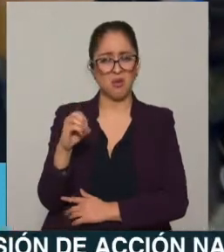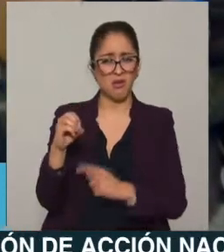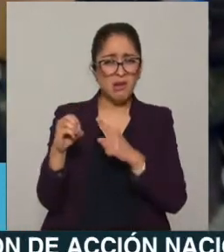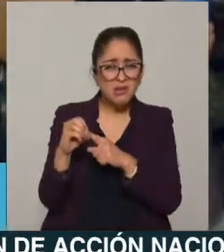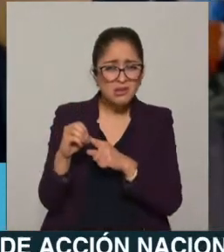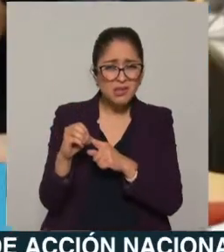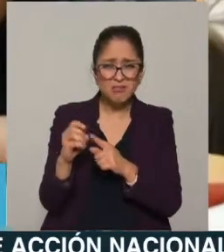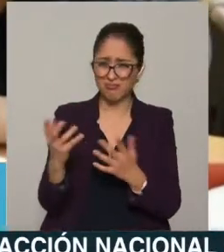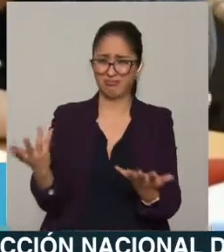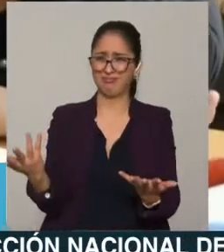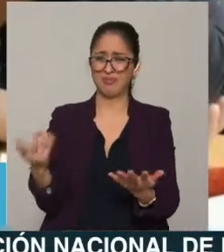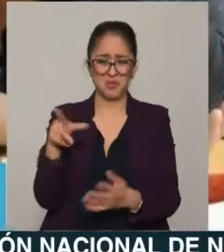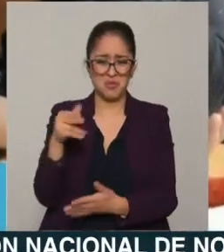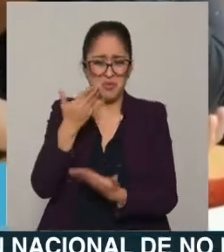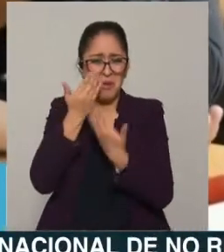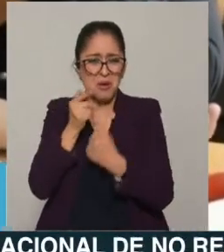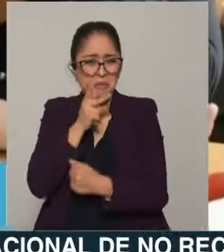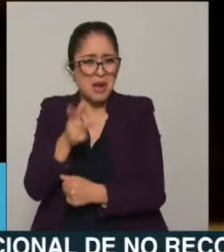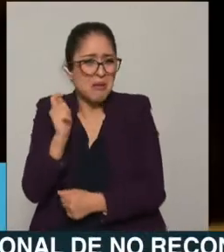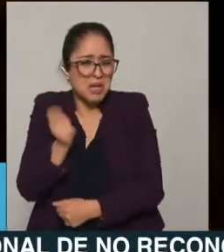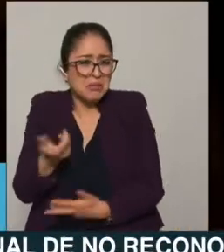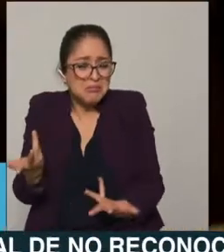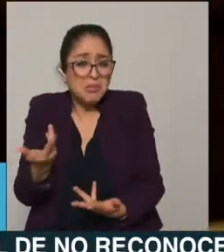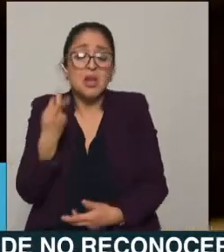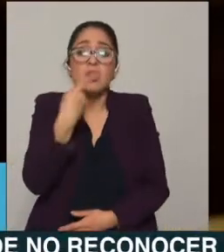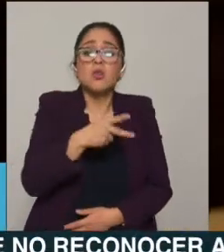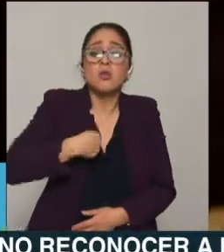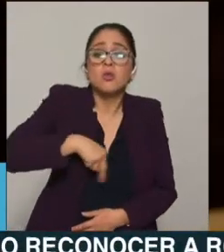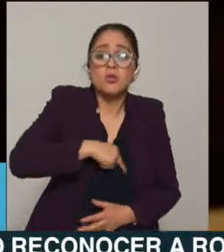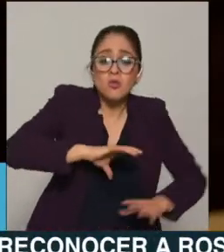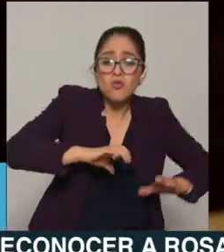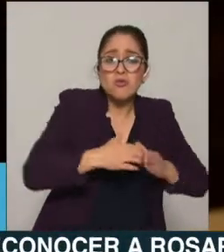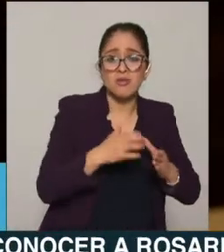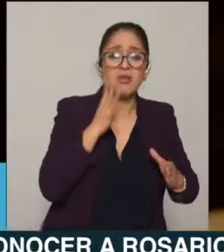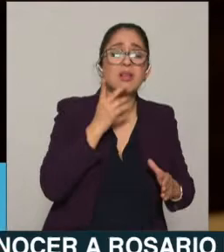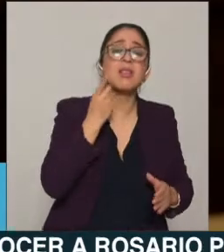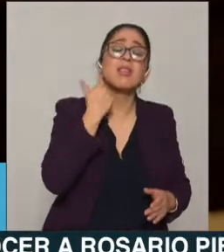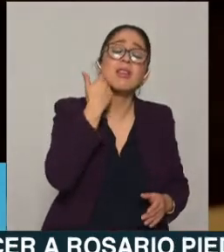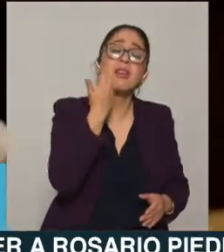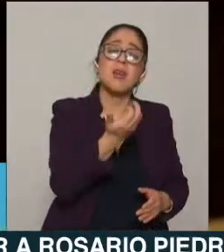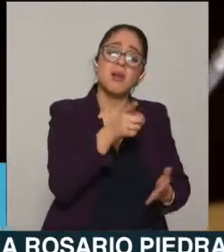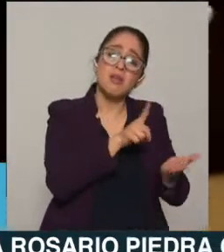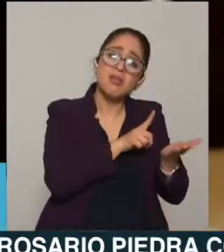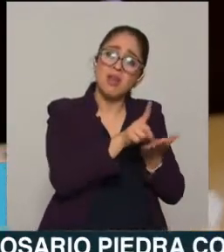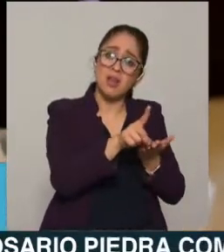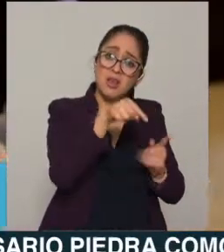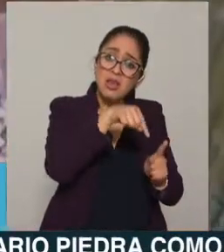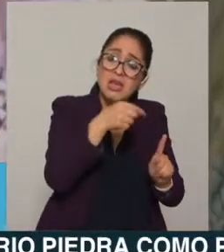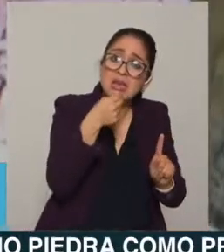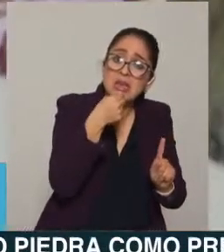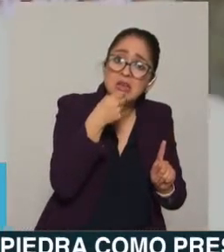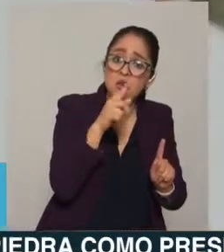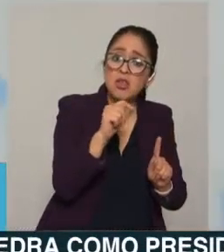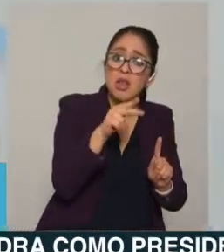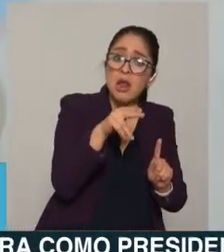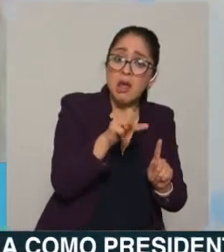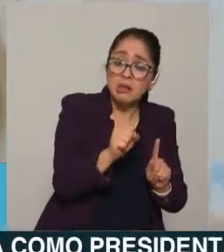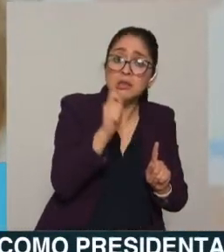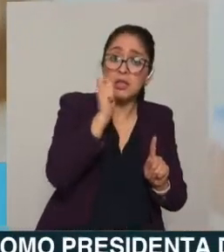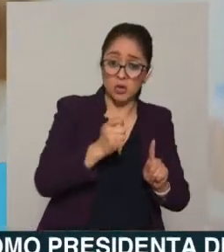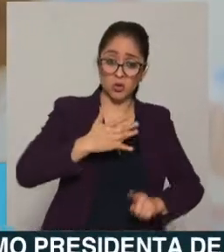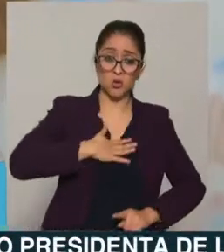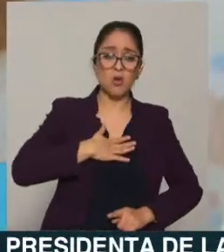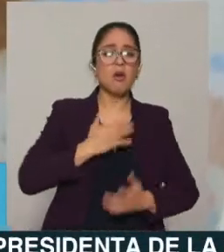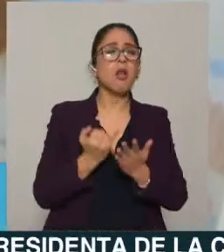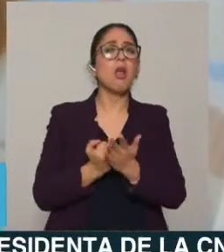humanos. No se trata de promover que las niñas y los niños sean trans. Quien es trans no lo elige. Quien es trans es